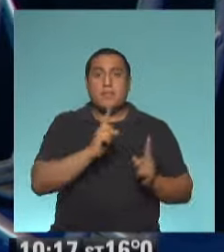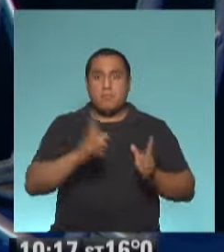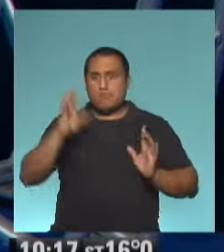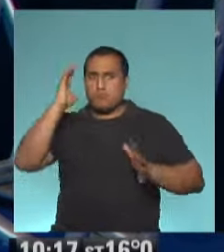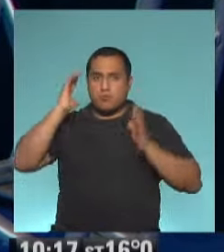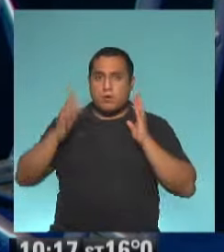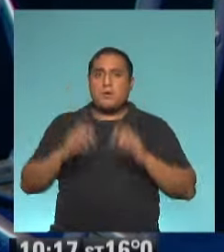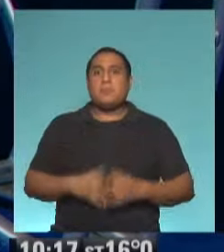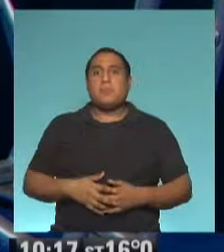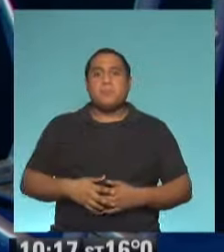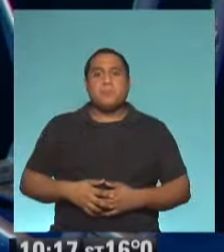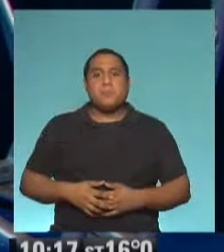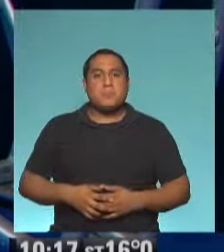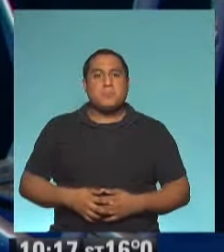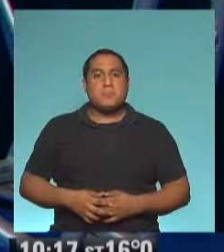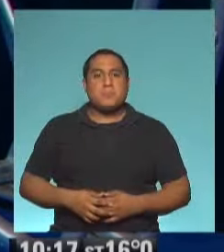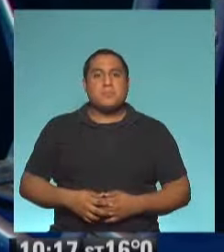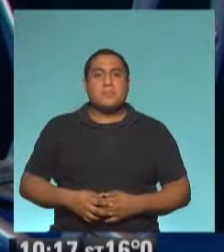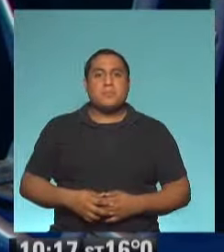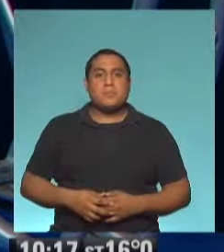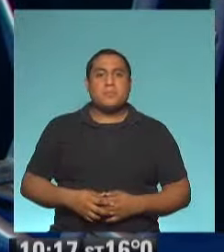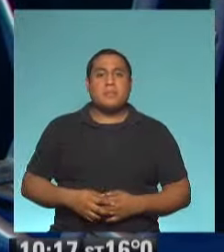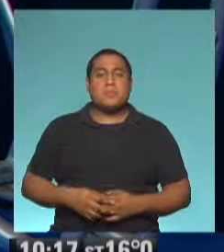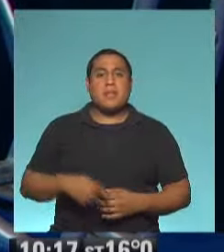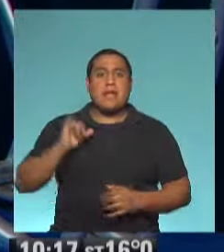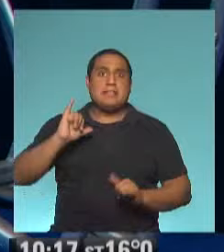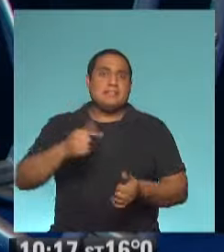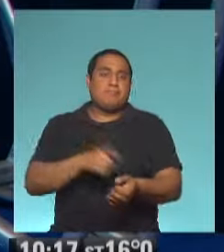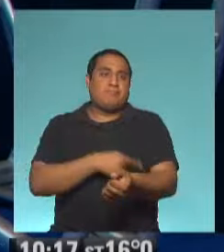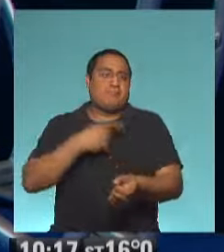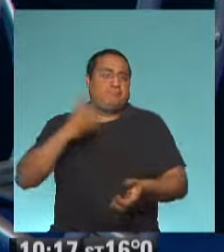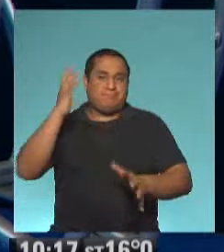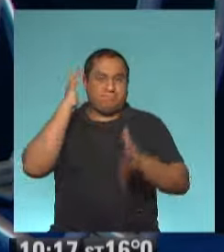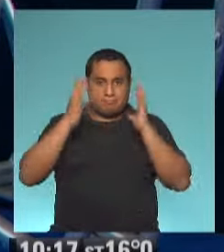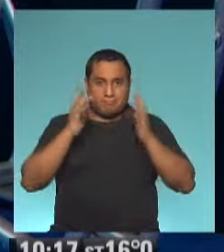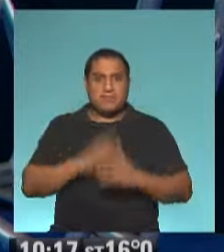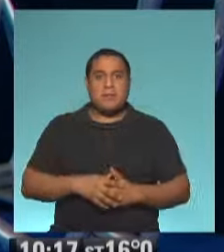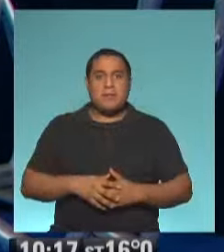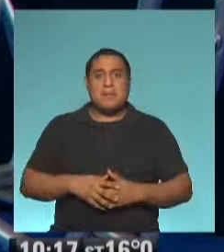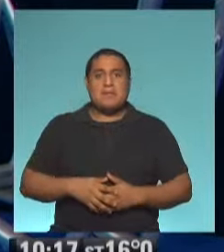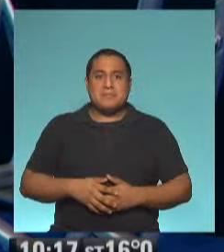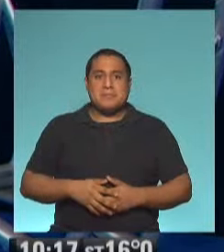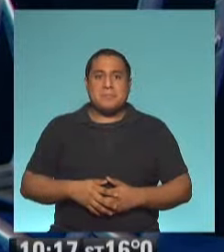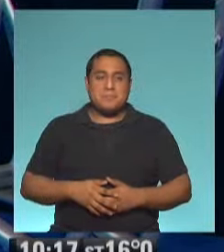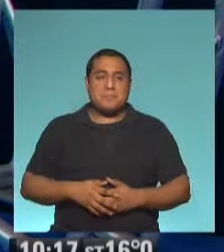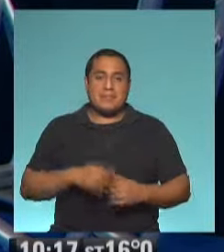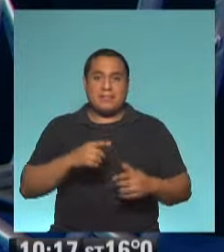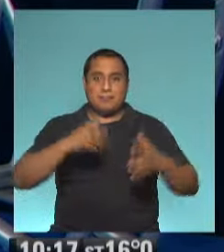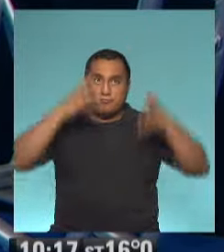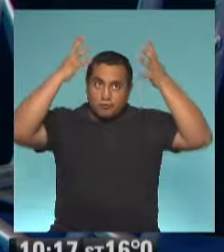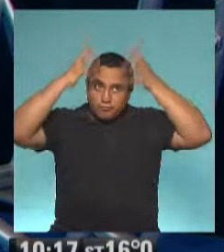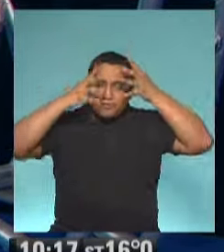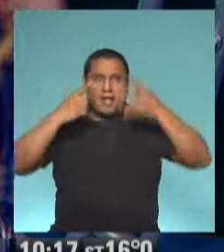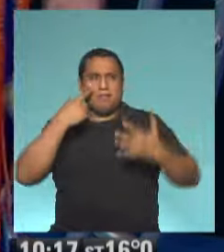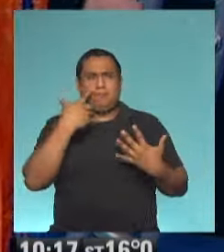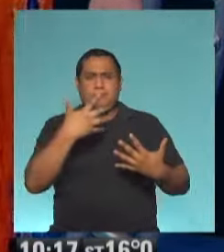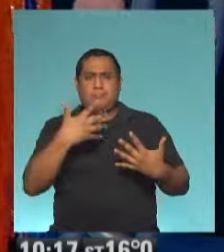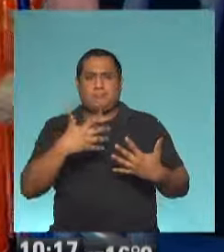Son habitudes del programa. Ah, son habitudes. A mí, Clemente arriba de la galera me resulta conocido. Es que salió en una foto, ¿no? ¿La tenemos la foto de